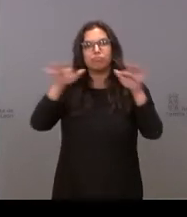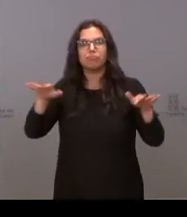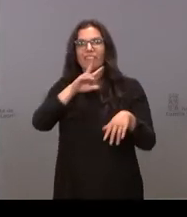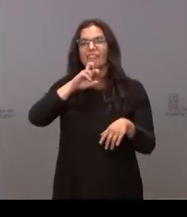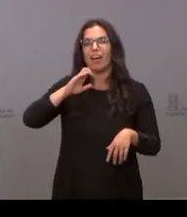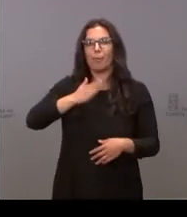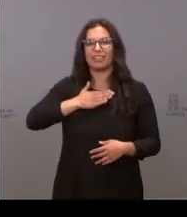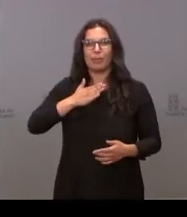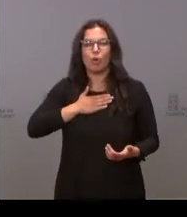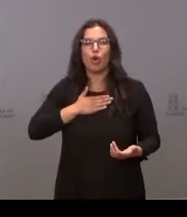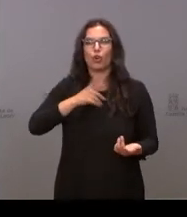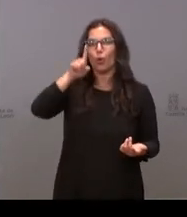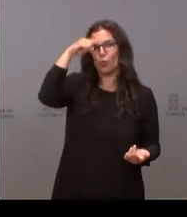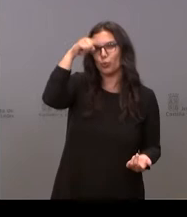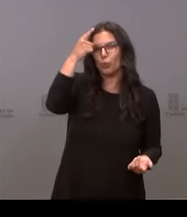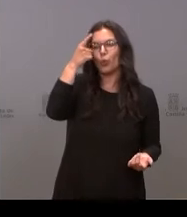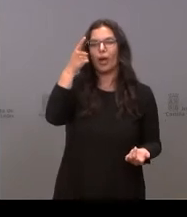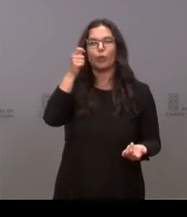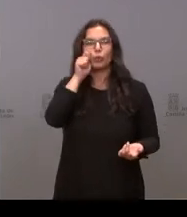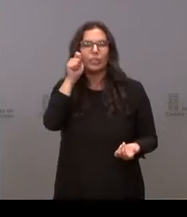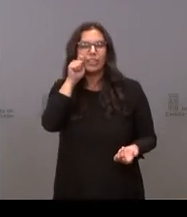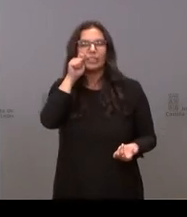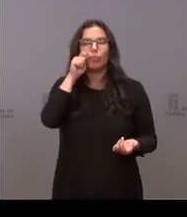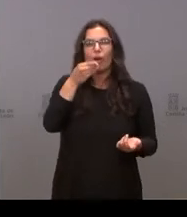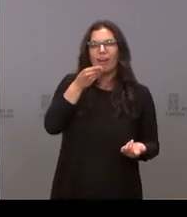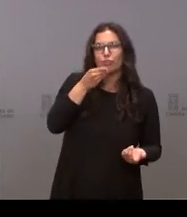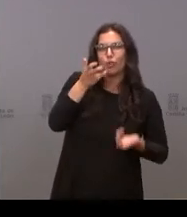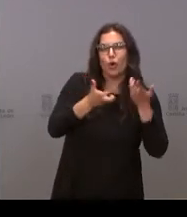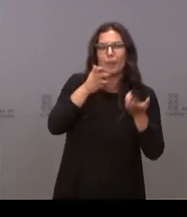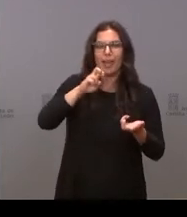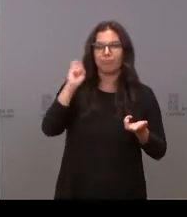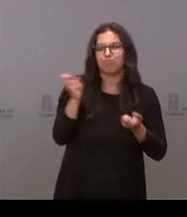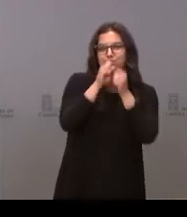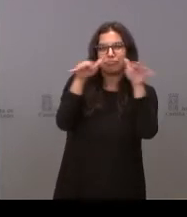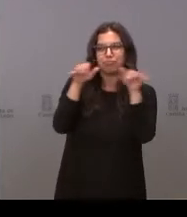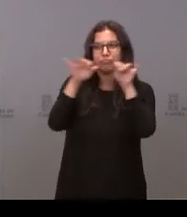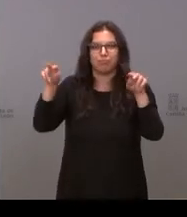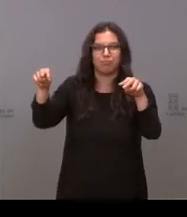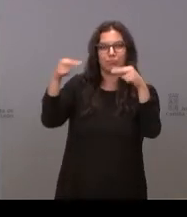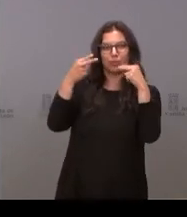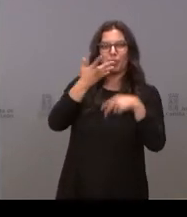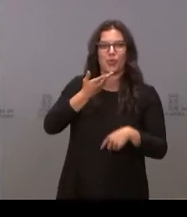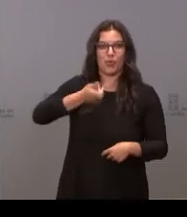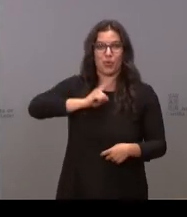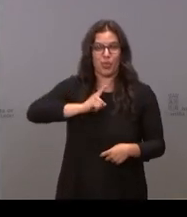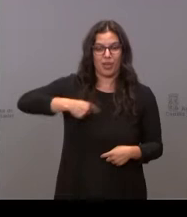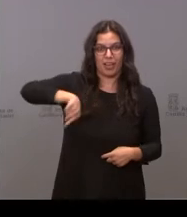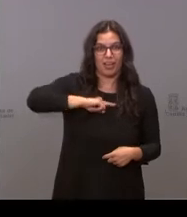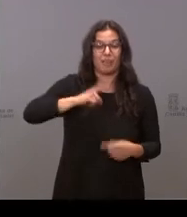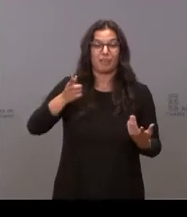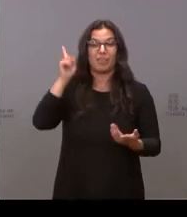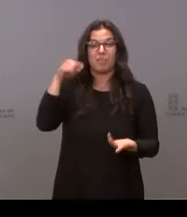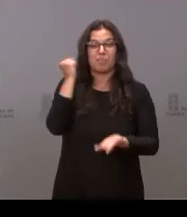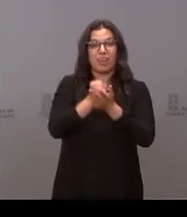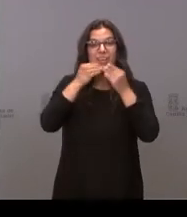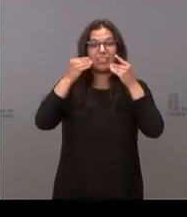valores patrimoniales, culturales, turísticos, gastronómicos, etcétera, ¿no? Y hacer historia como habéis hecho